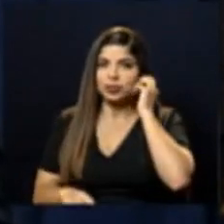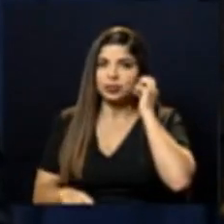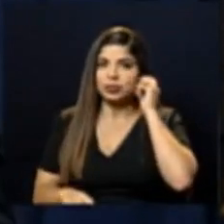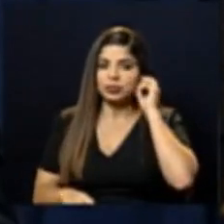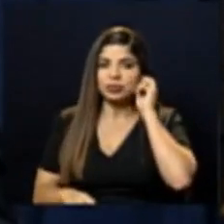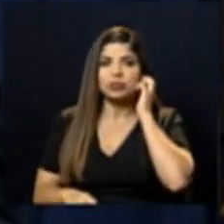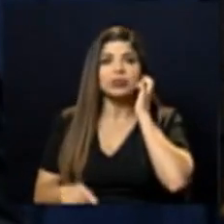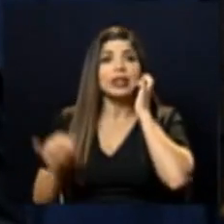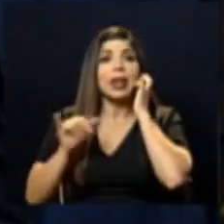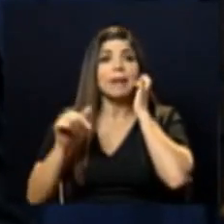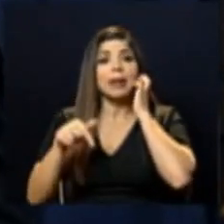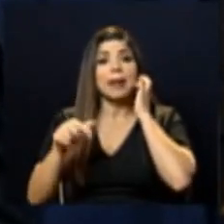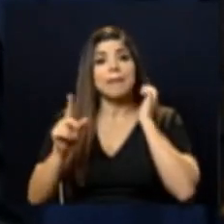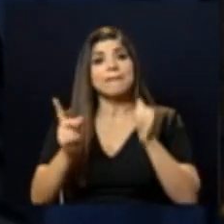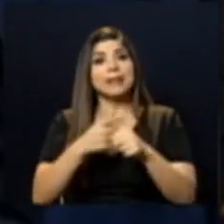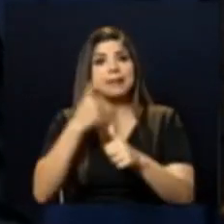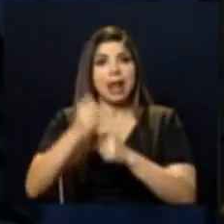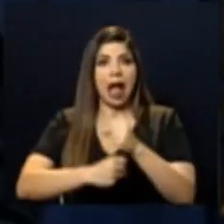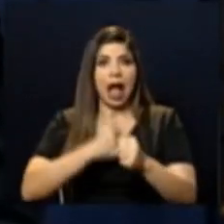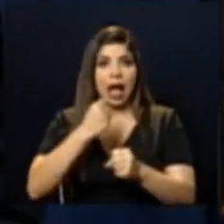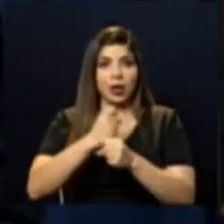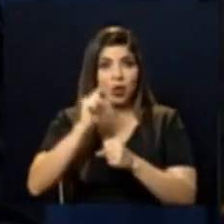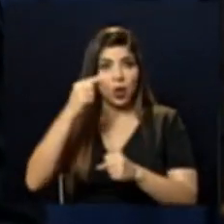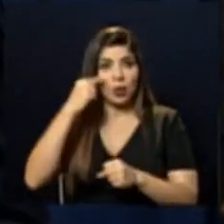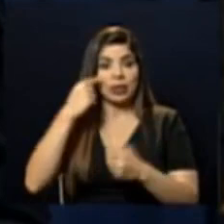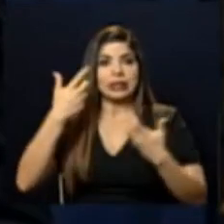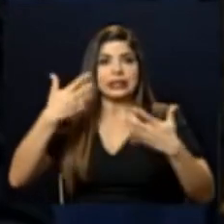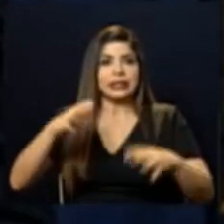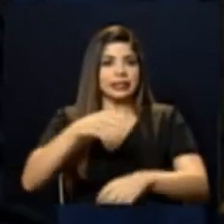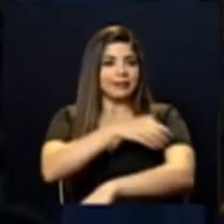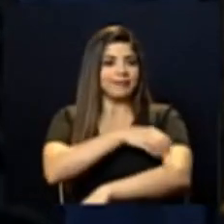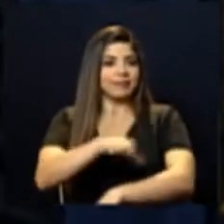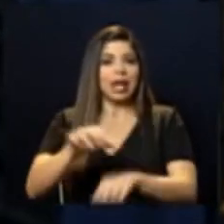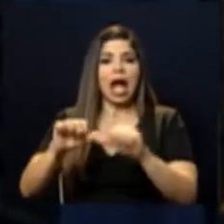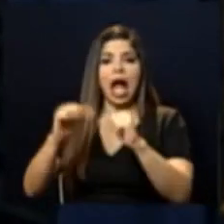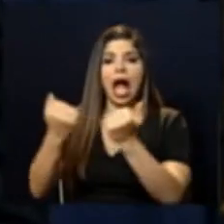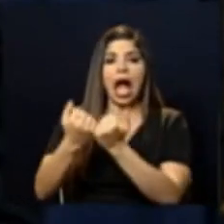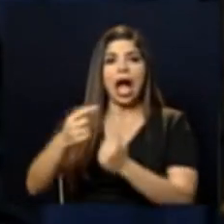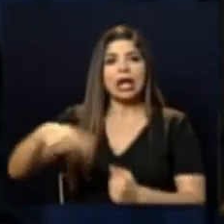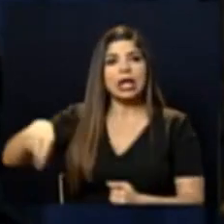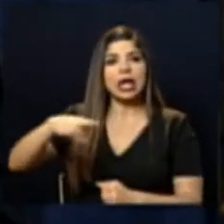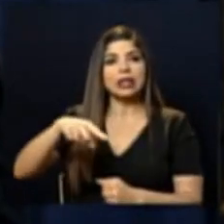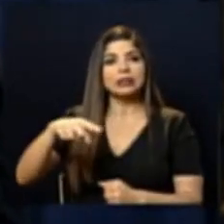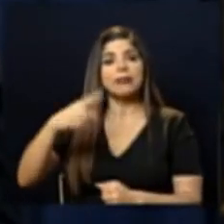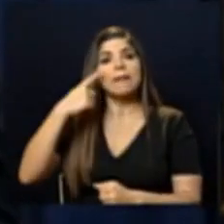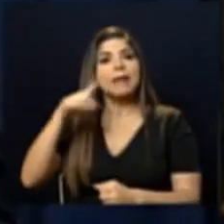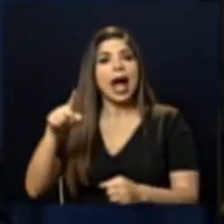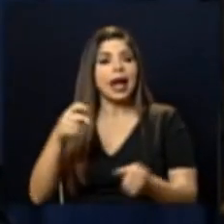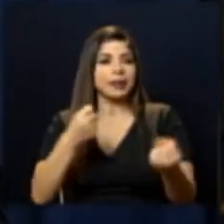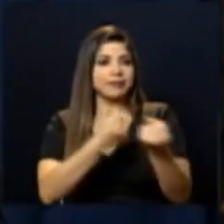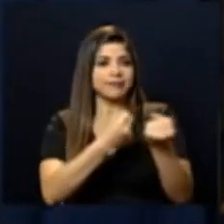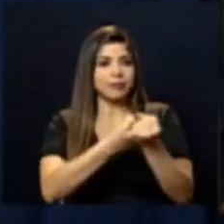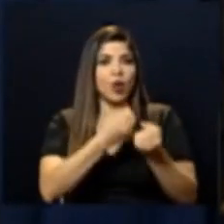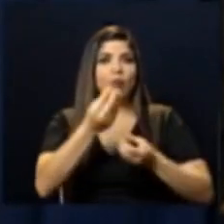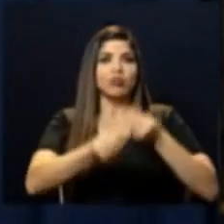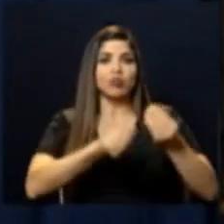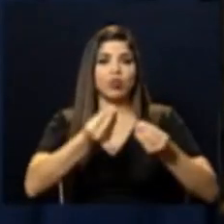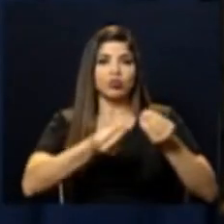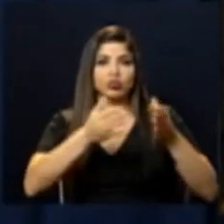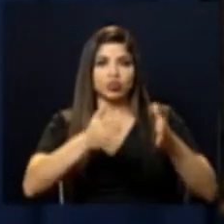También en este primer año de gestión se han fortalecido las áreas vinculadas a apoyar la